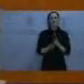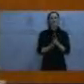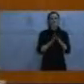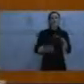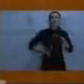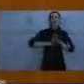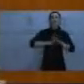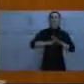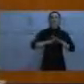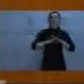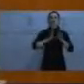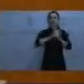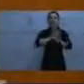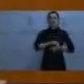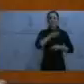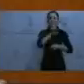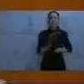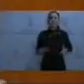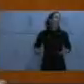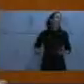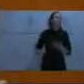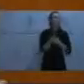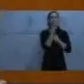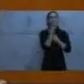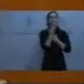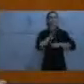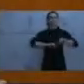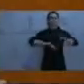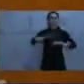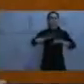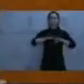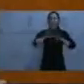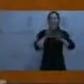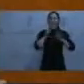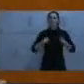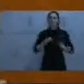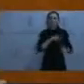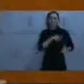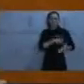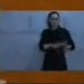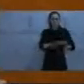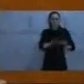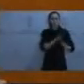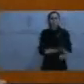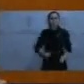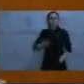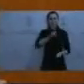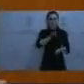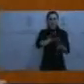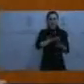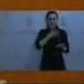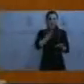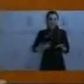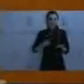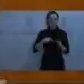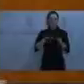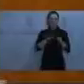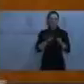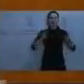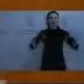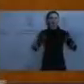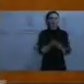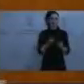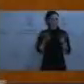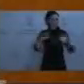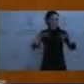siendo incapaces de ofrecer soluciones para que este atropello que se está produciendo desde la Consejería ceje o cese de una vez.